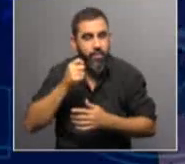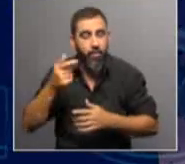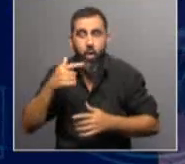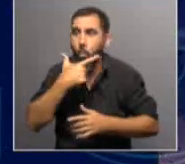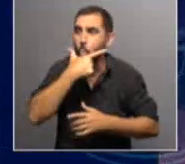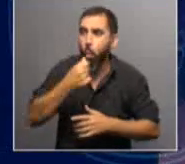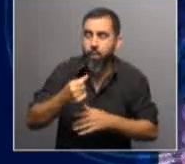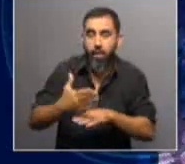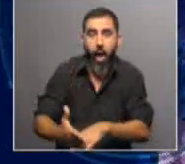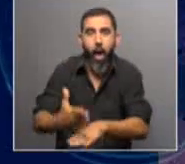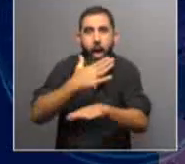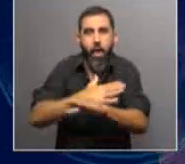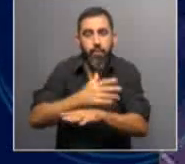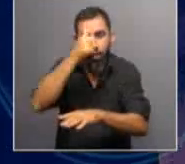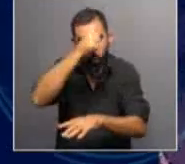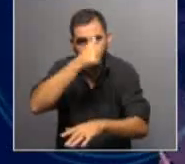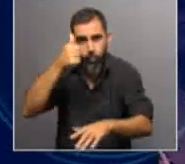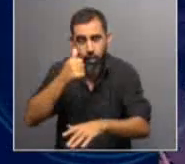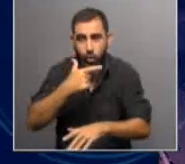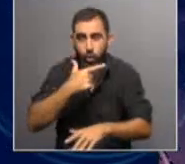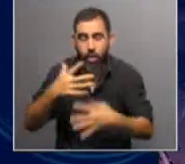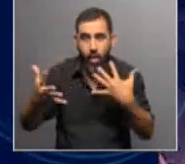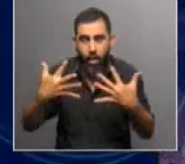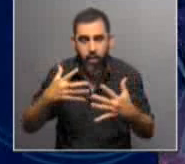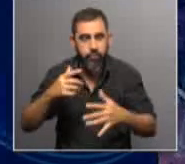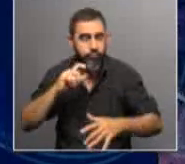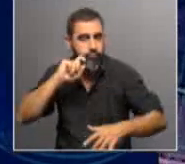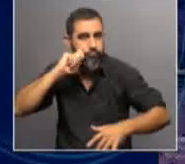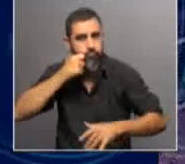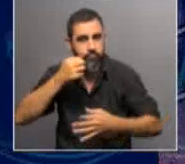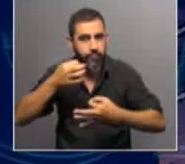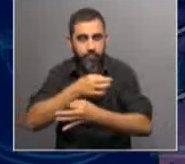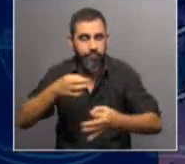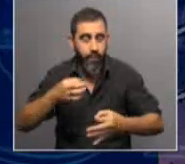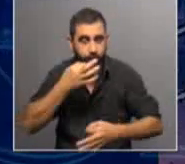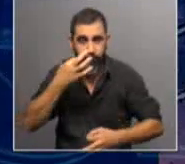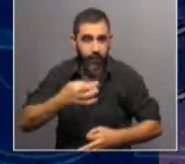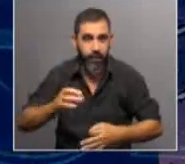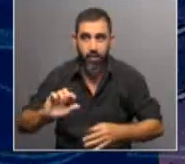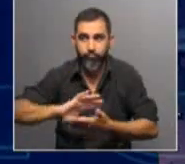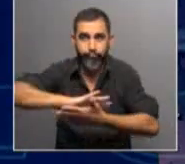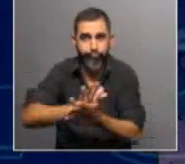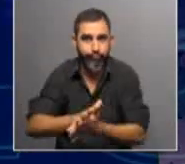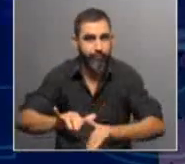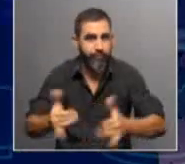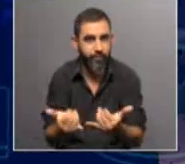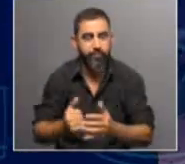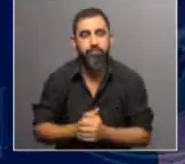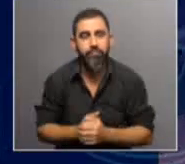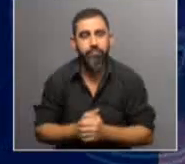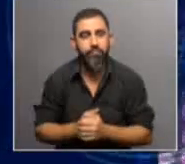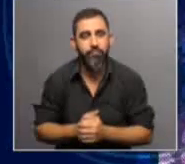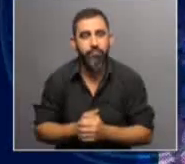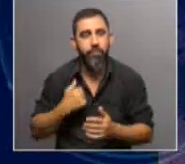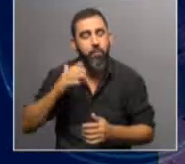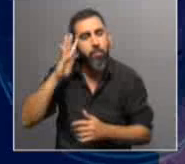jueves antes del domingo que se corre, ya nos quedamos sin stock. Me imagino que, claro, antes de